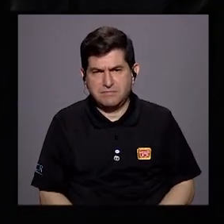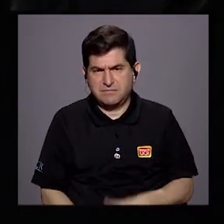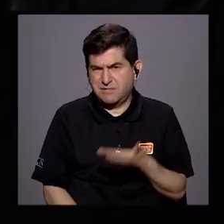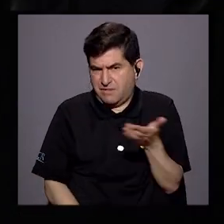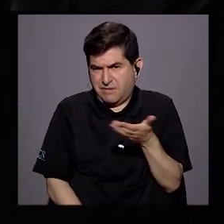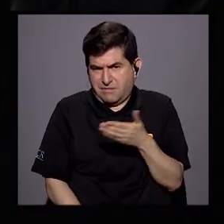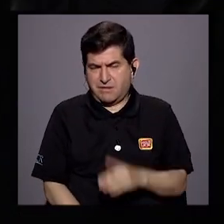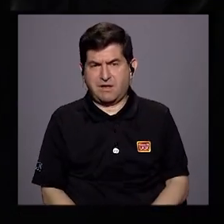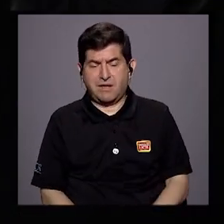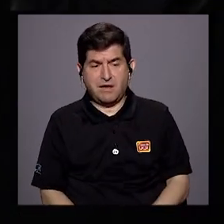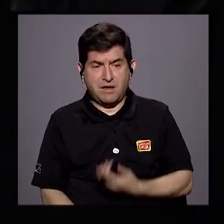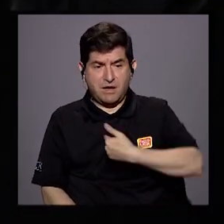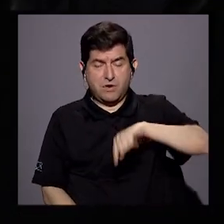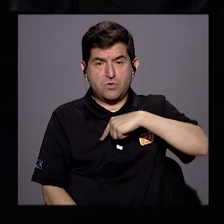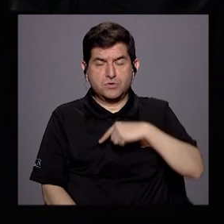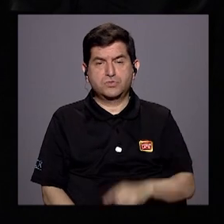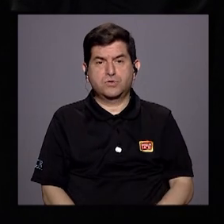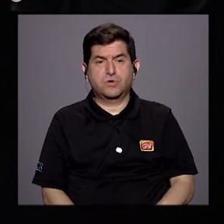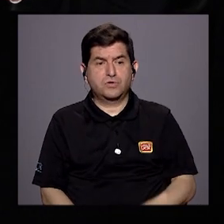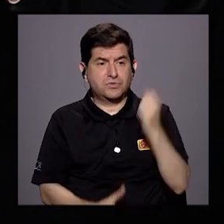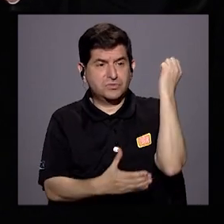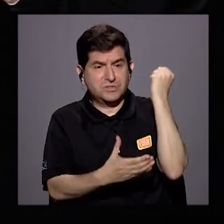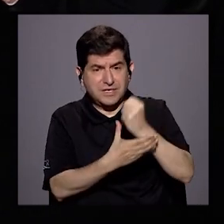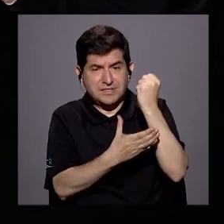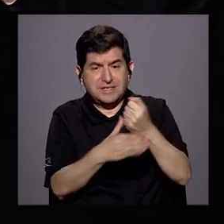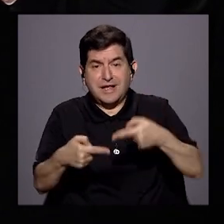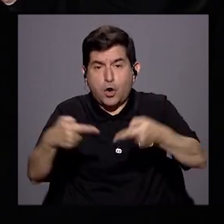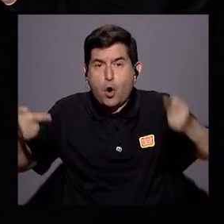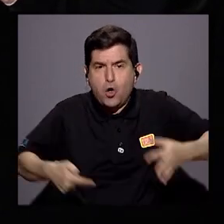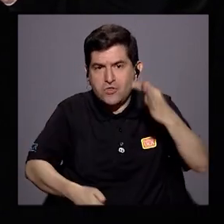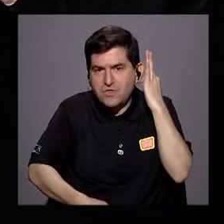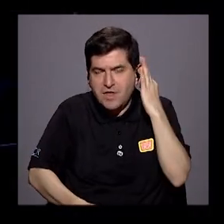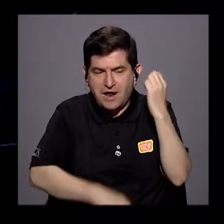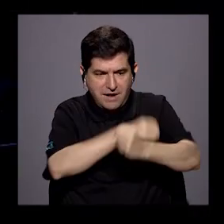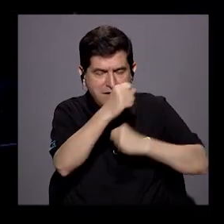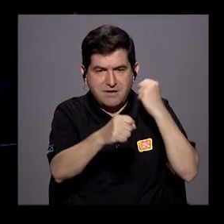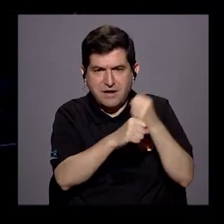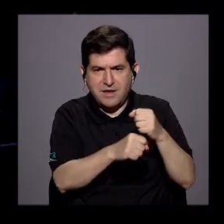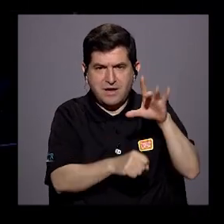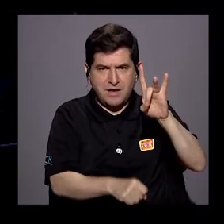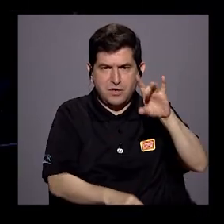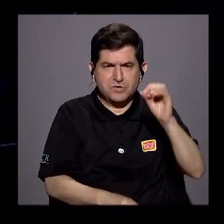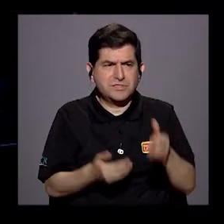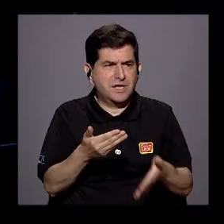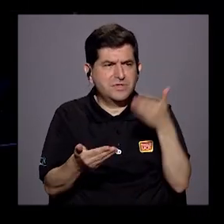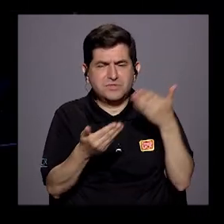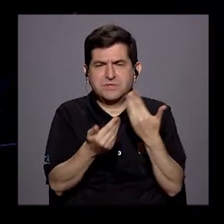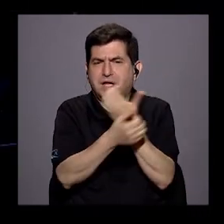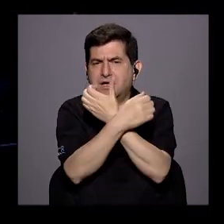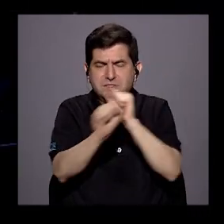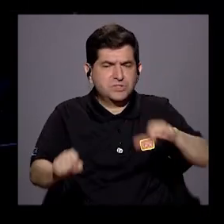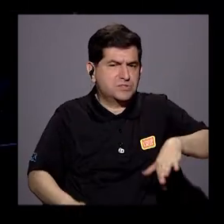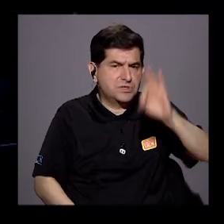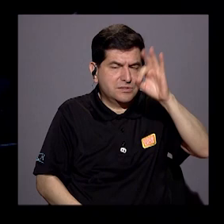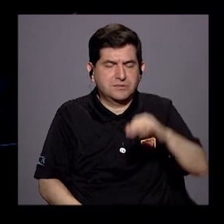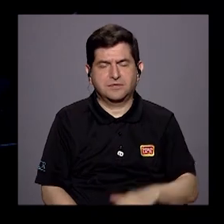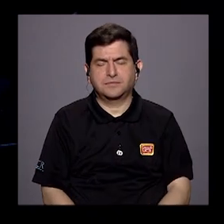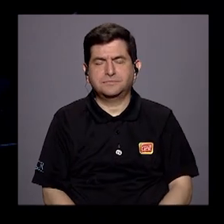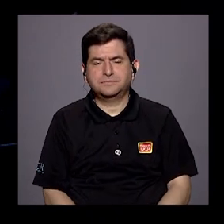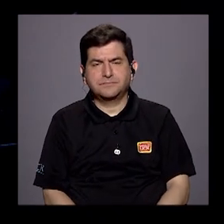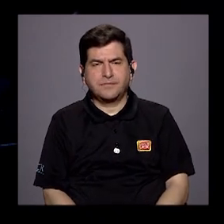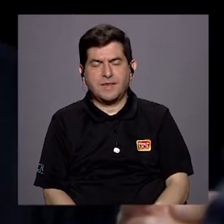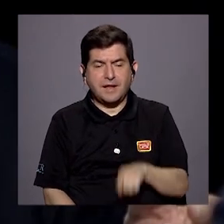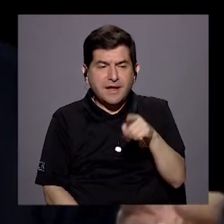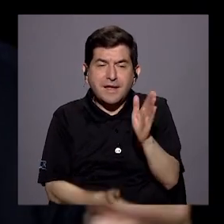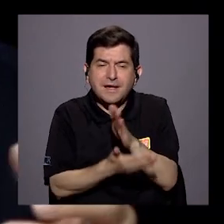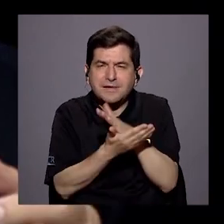para qué momentos de femicidio que inclusive en los 80s era algo casi imposible encontrar